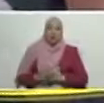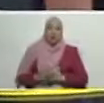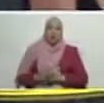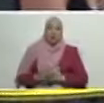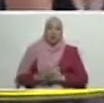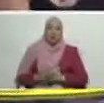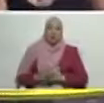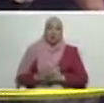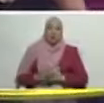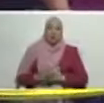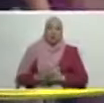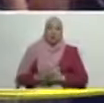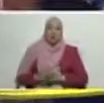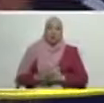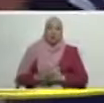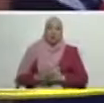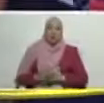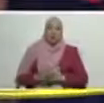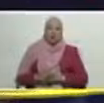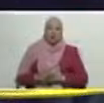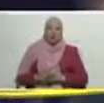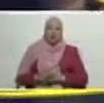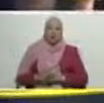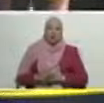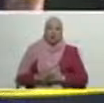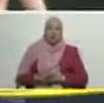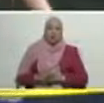tambor porque